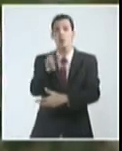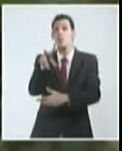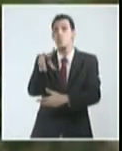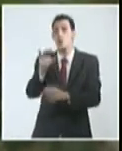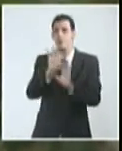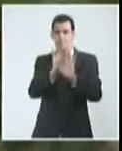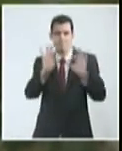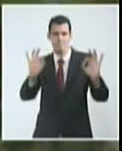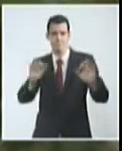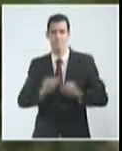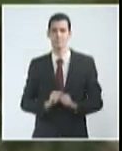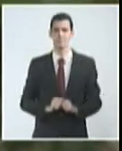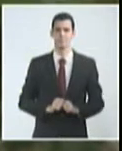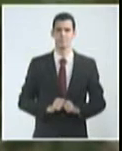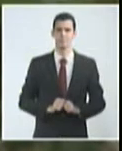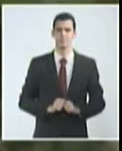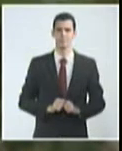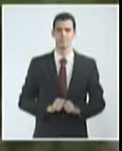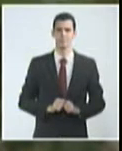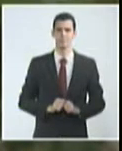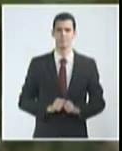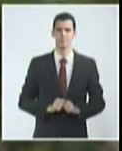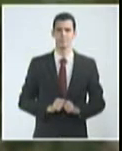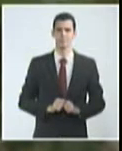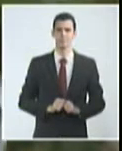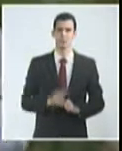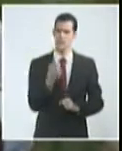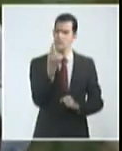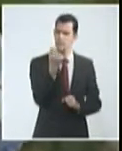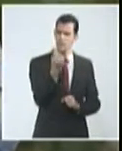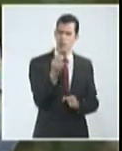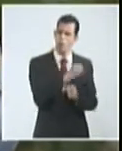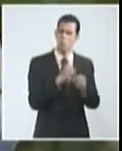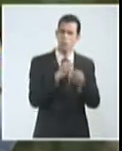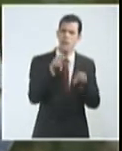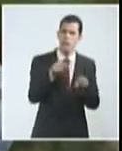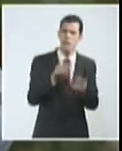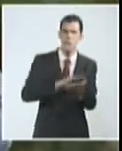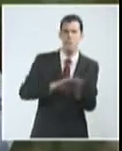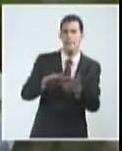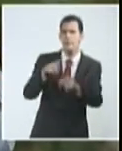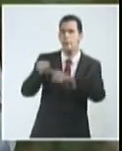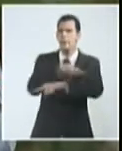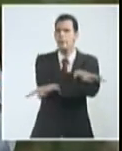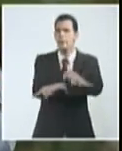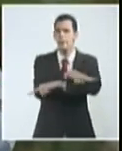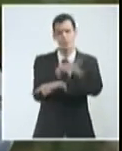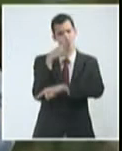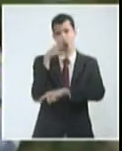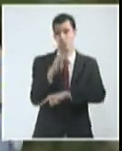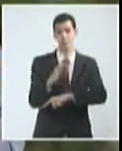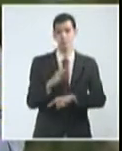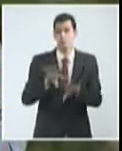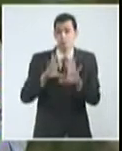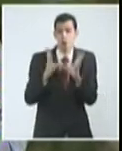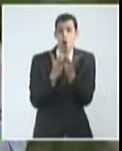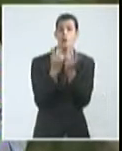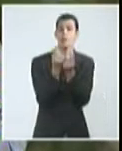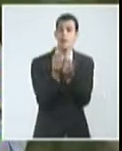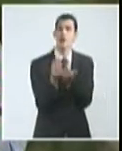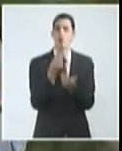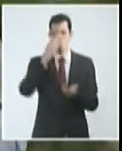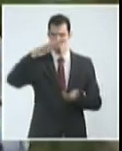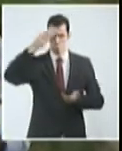capital 100% cubano. Los esfuerzos ya que se están haciendo en la preparación de la zafra azucarera,